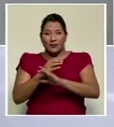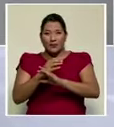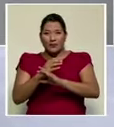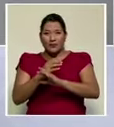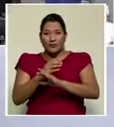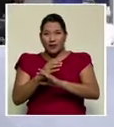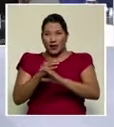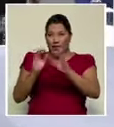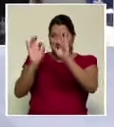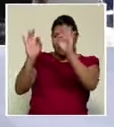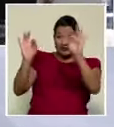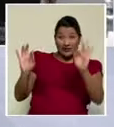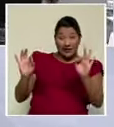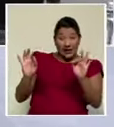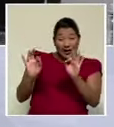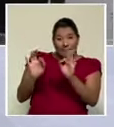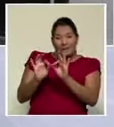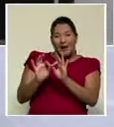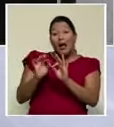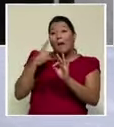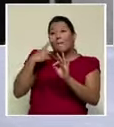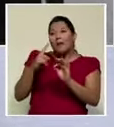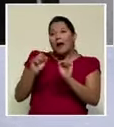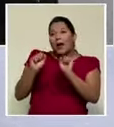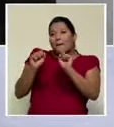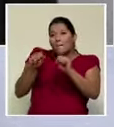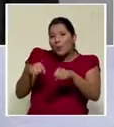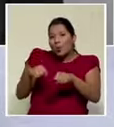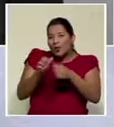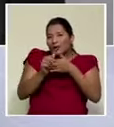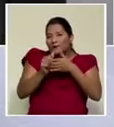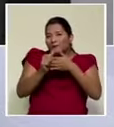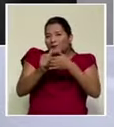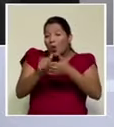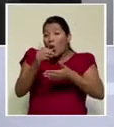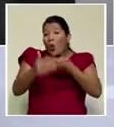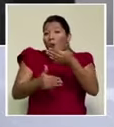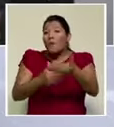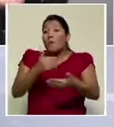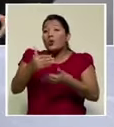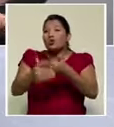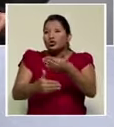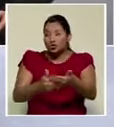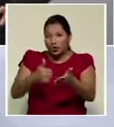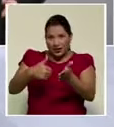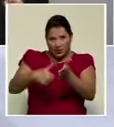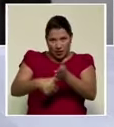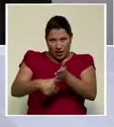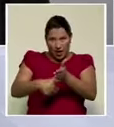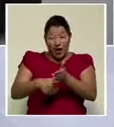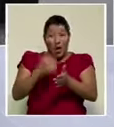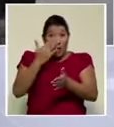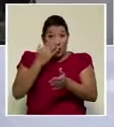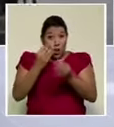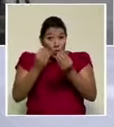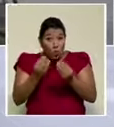permiten, en la conducción de un proceso tan delicado como es un proceso electoral, sino porque